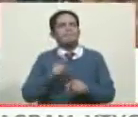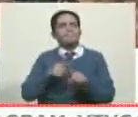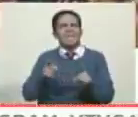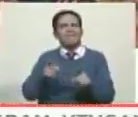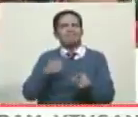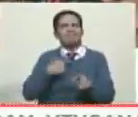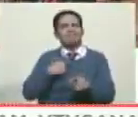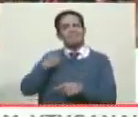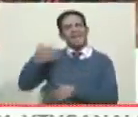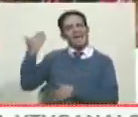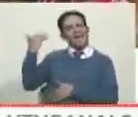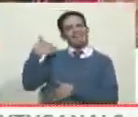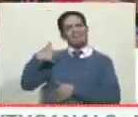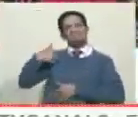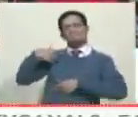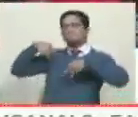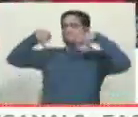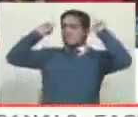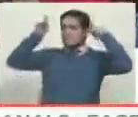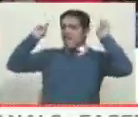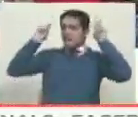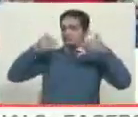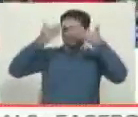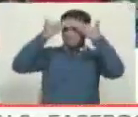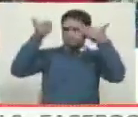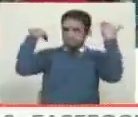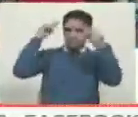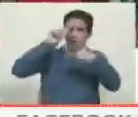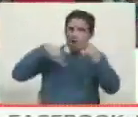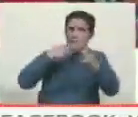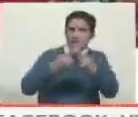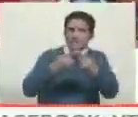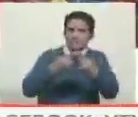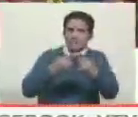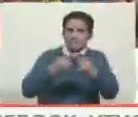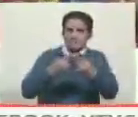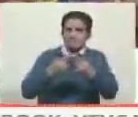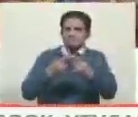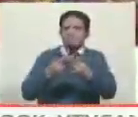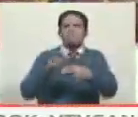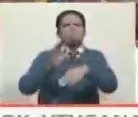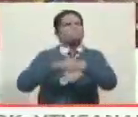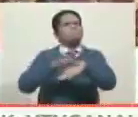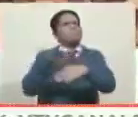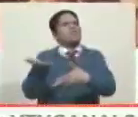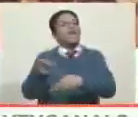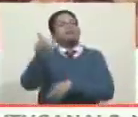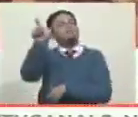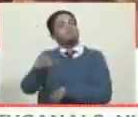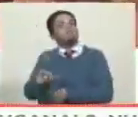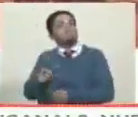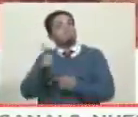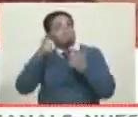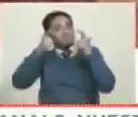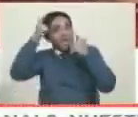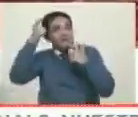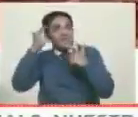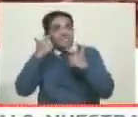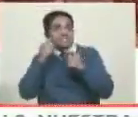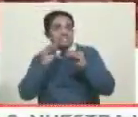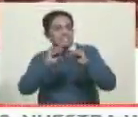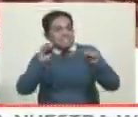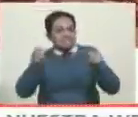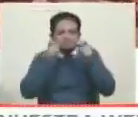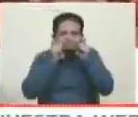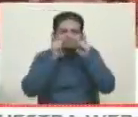20 años cuando llegó hugo chavez a la presidencia de la república porque hugo chávez le dio a nuestro pueblo la voz que no